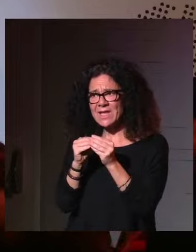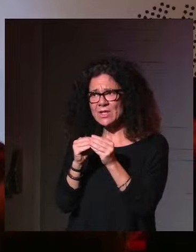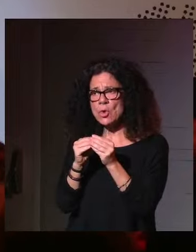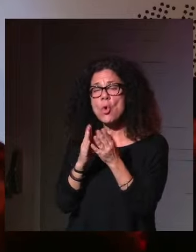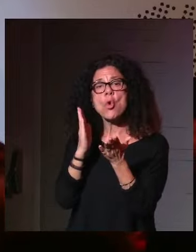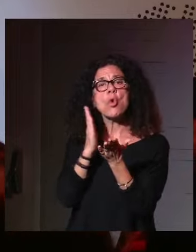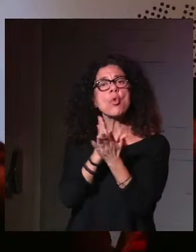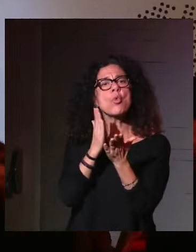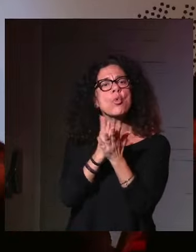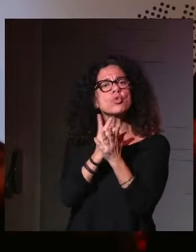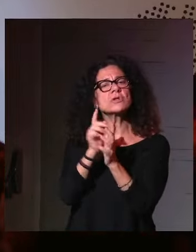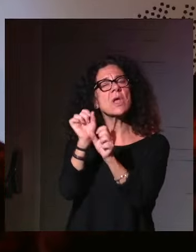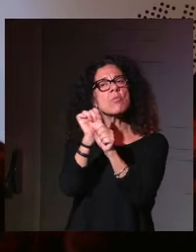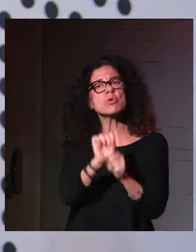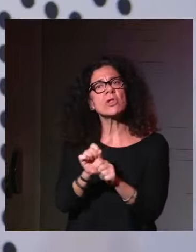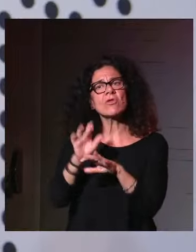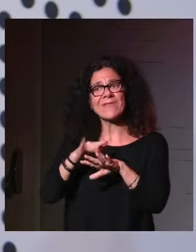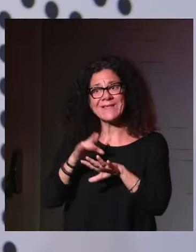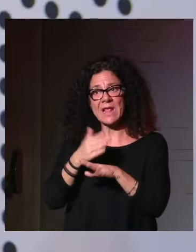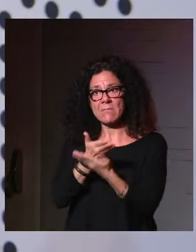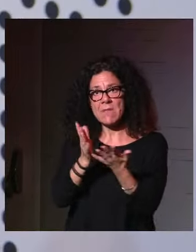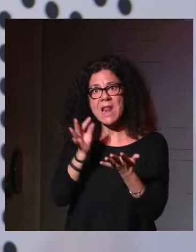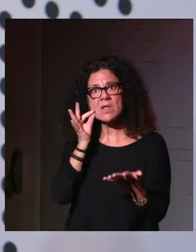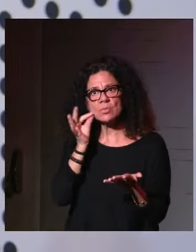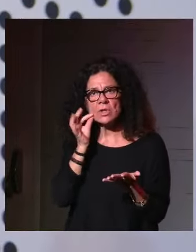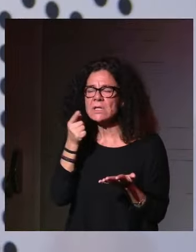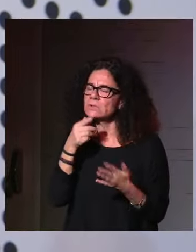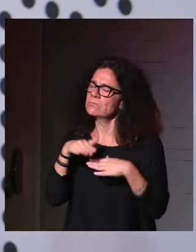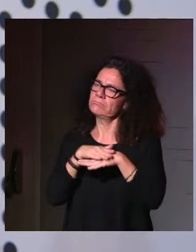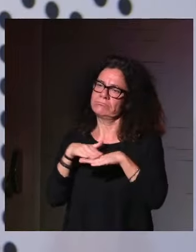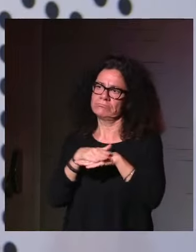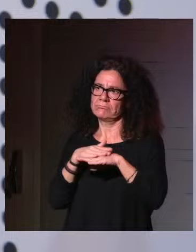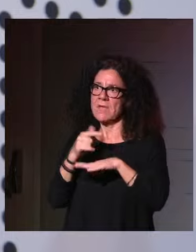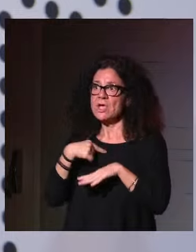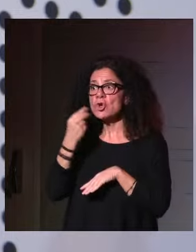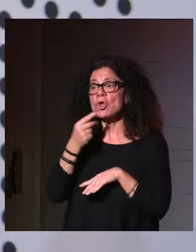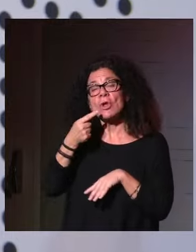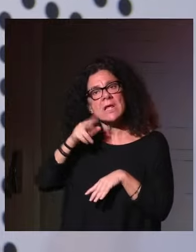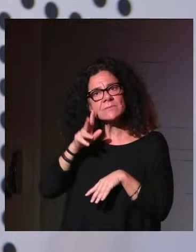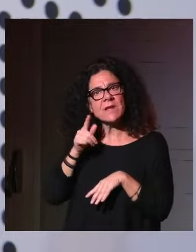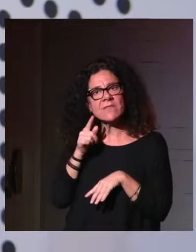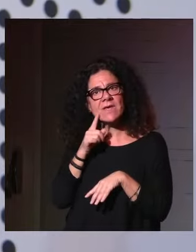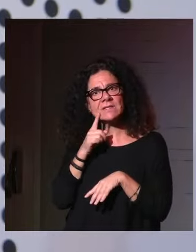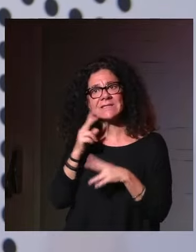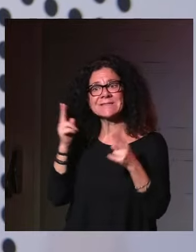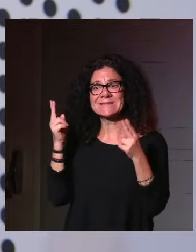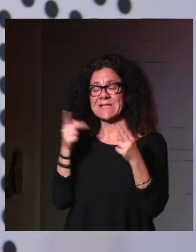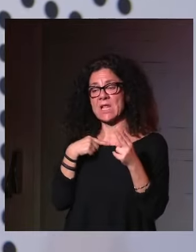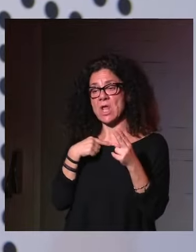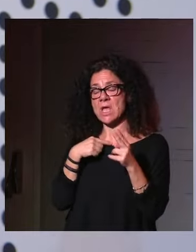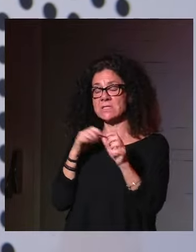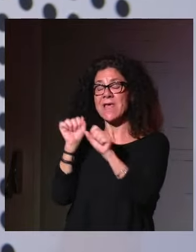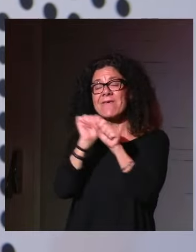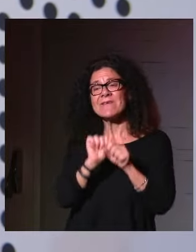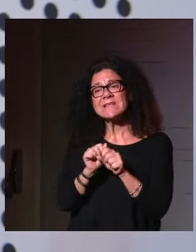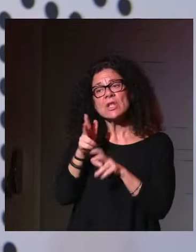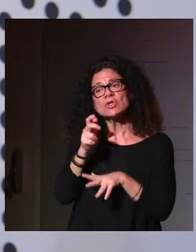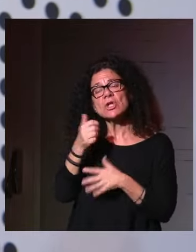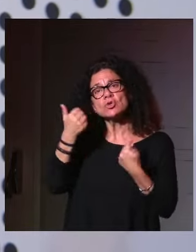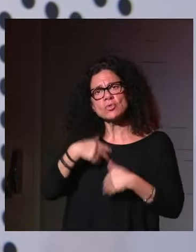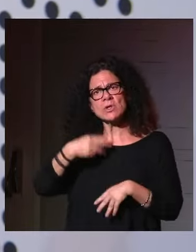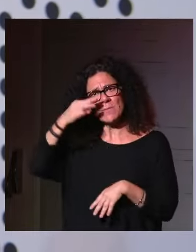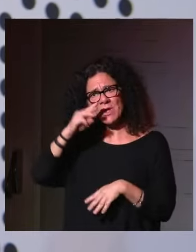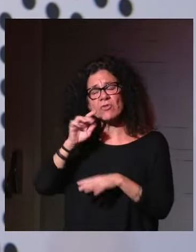cursos sobre protección digital a las mujeres que Son imprescindibles y creo que la experiencia sobre defensoras de Derechos Humanos en México de